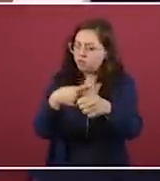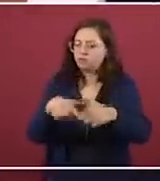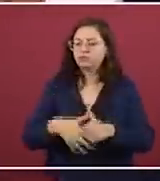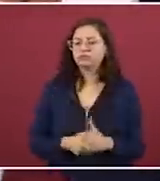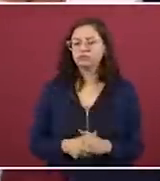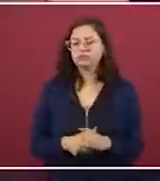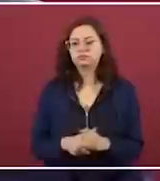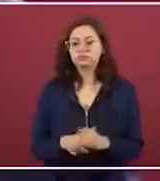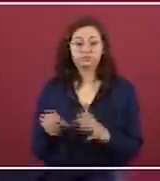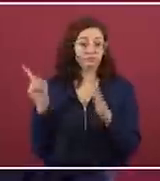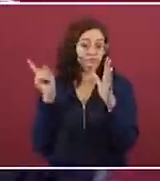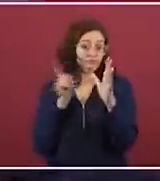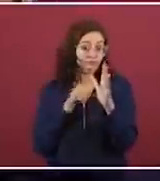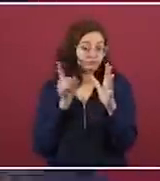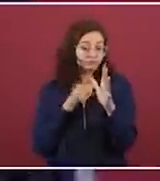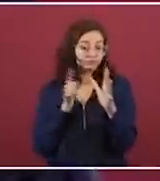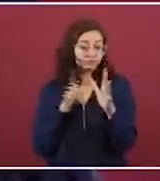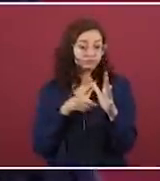Y cinco,